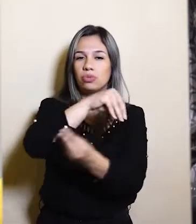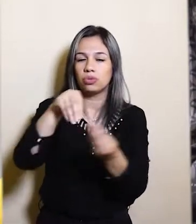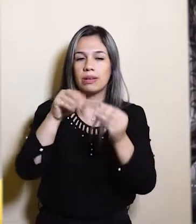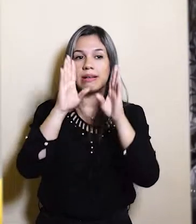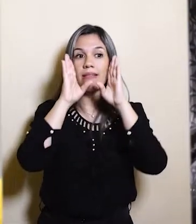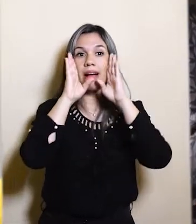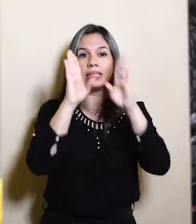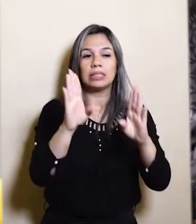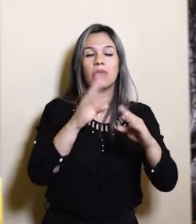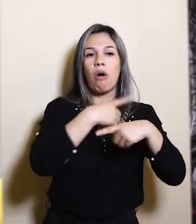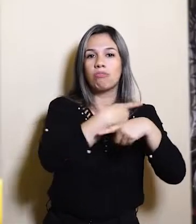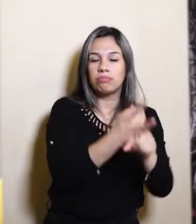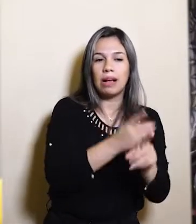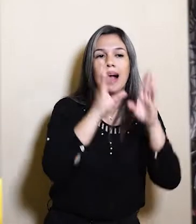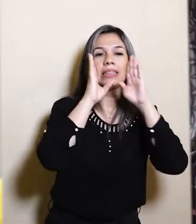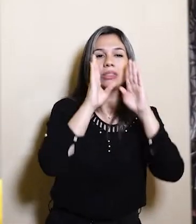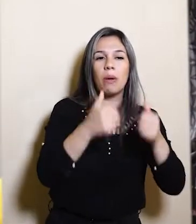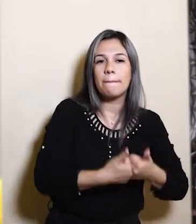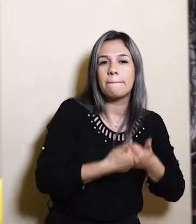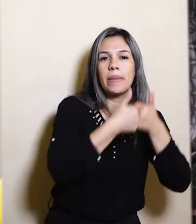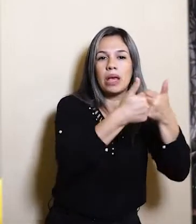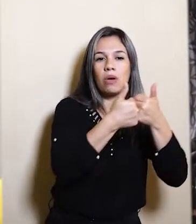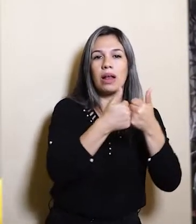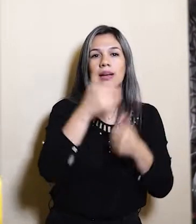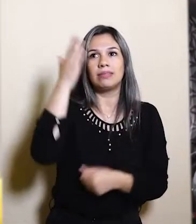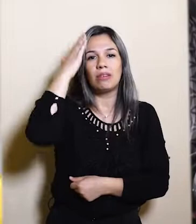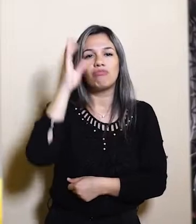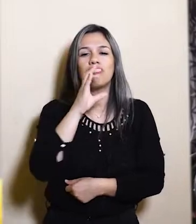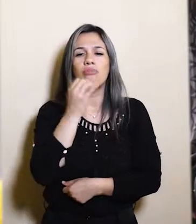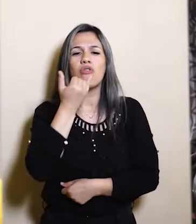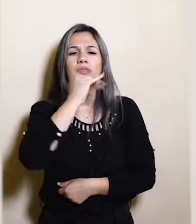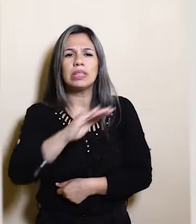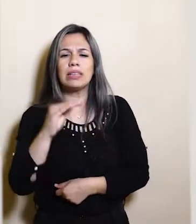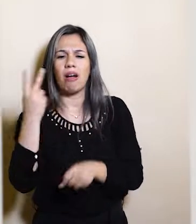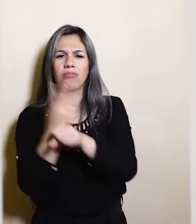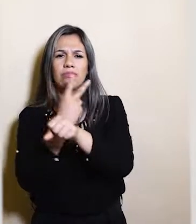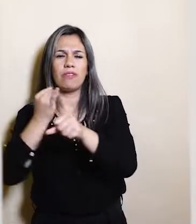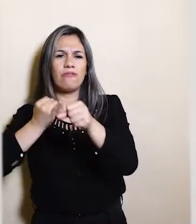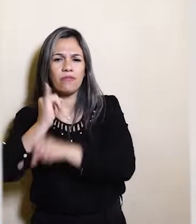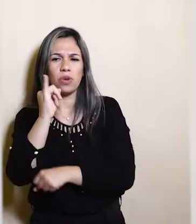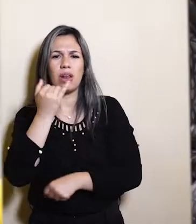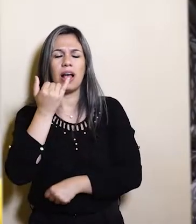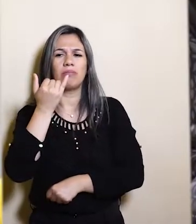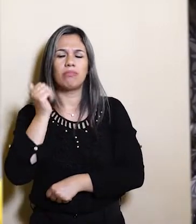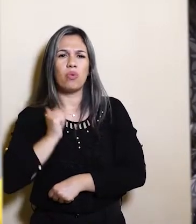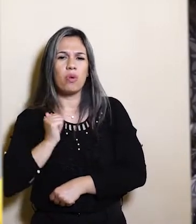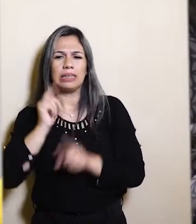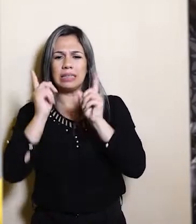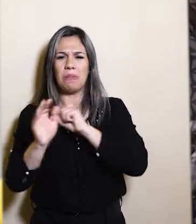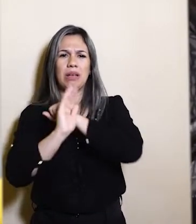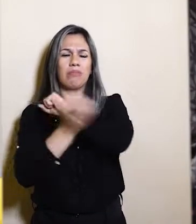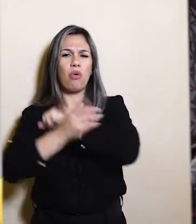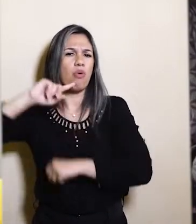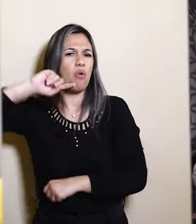reparación transformadora que requiere una niña que ha pasado por el abuso sexual y por una maternidad forzada, que atienda sus necesidades